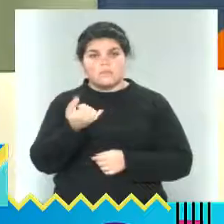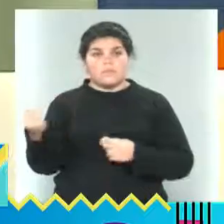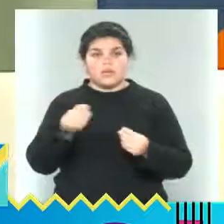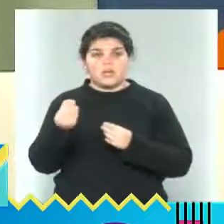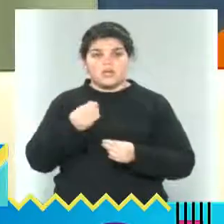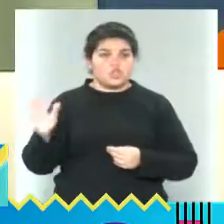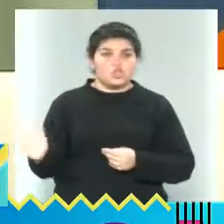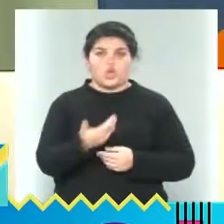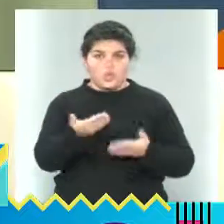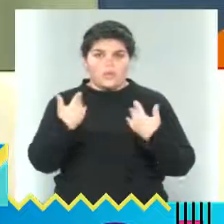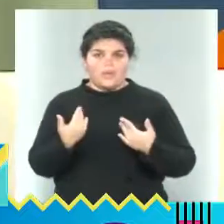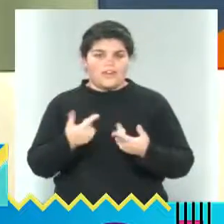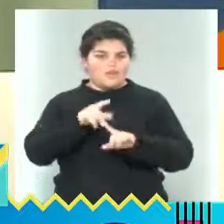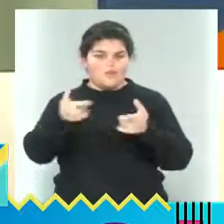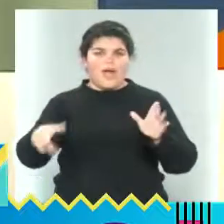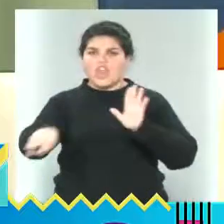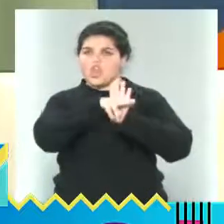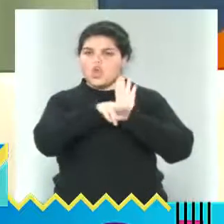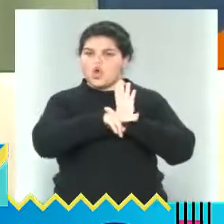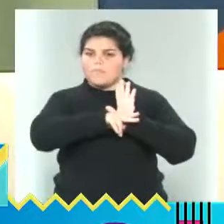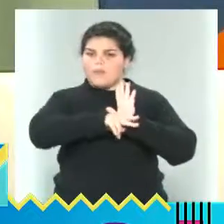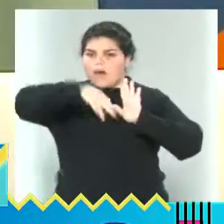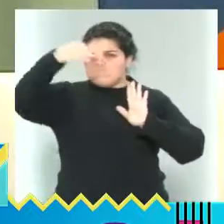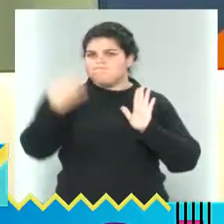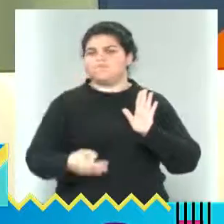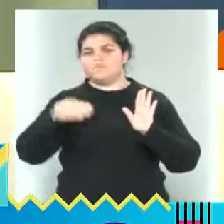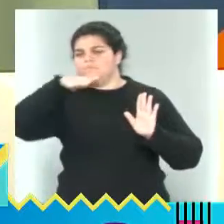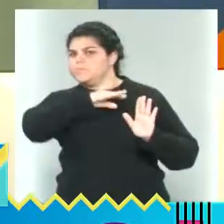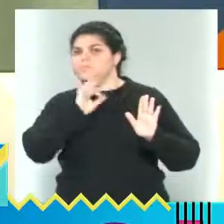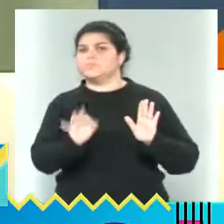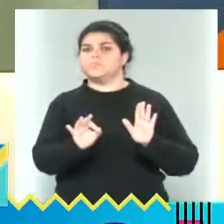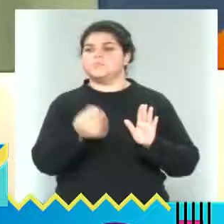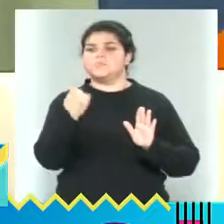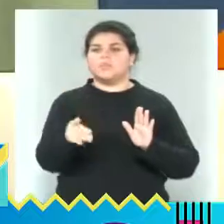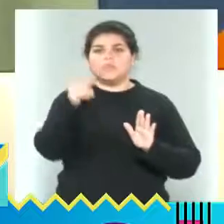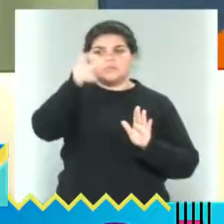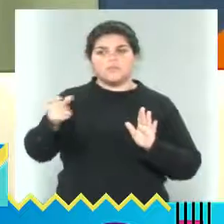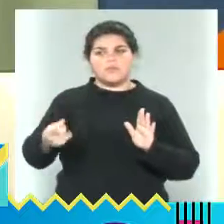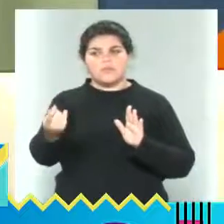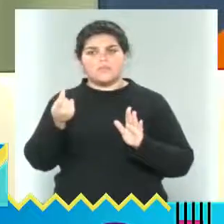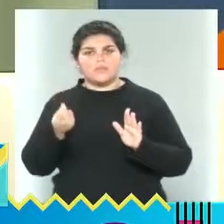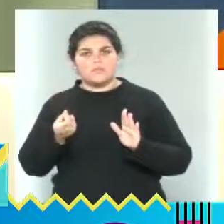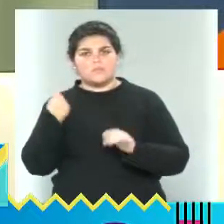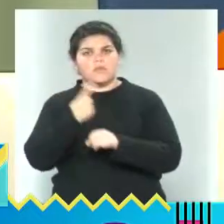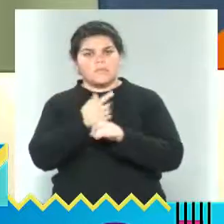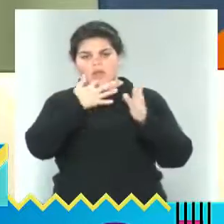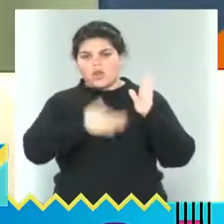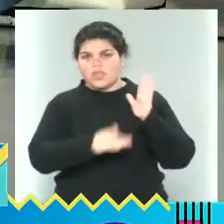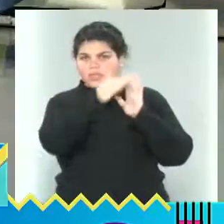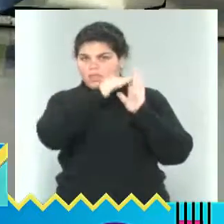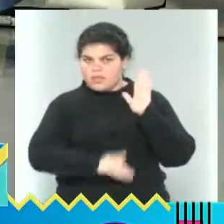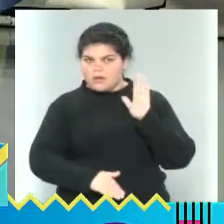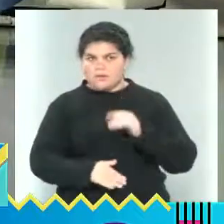hay normativa más estricta que pueda haber si la persona no lo quiere cumplir y no está educado para hacerlo.